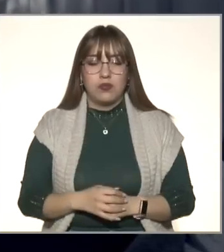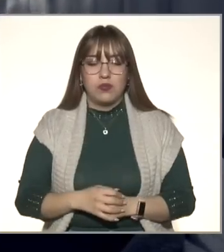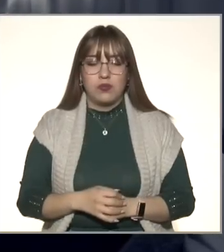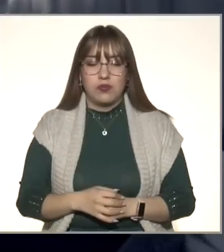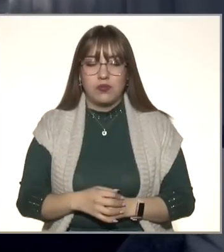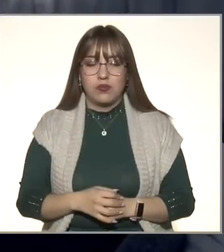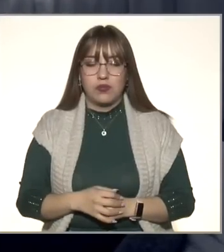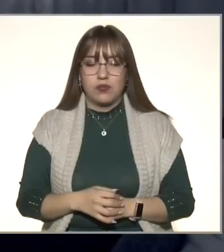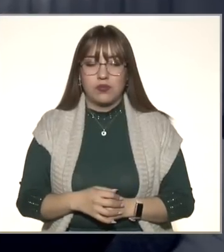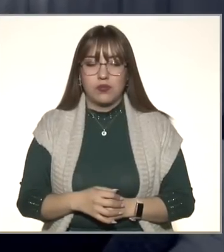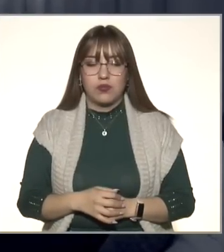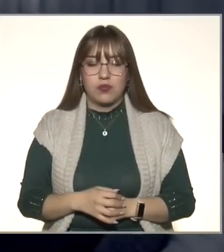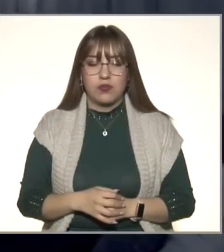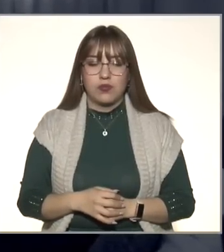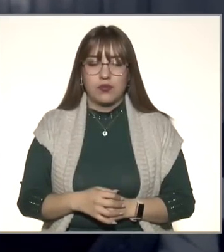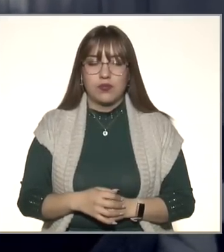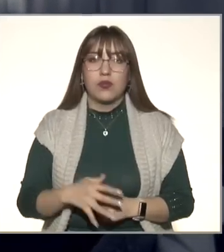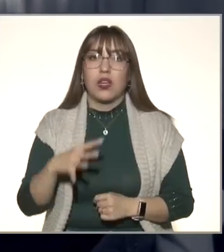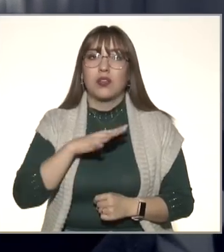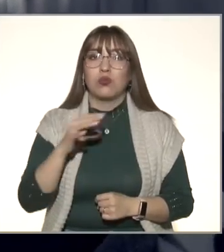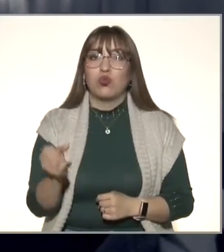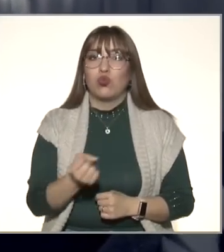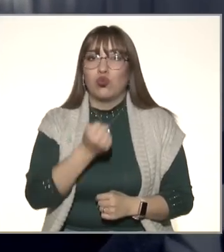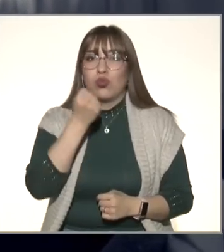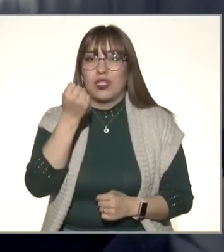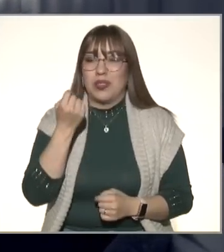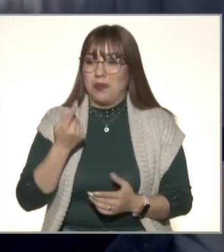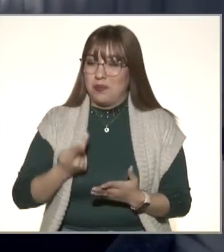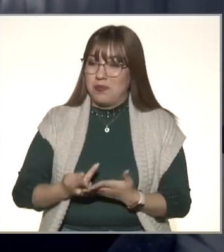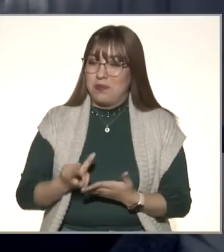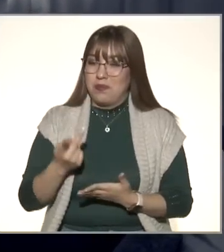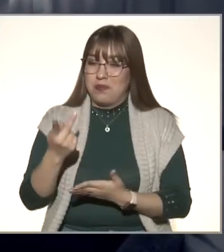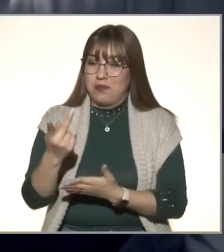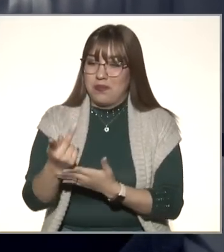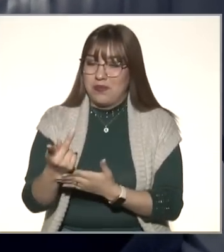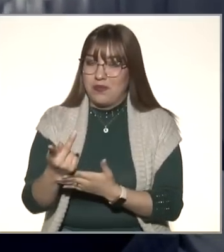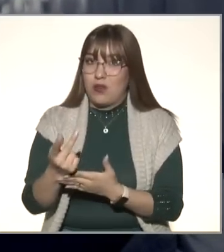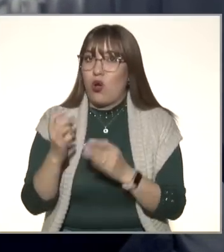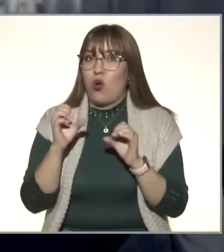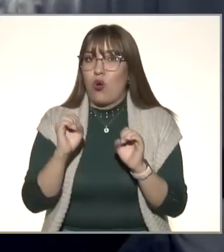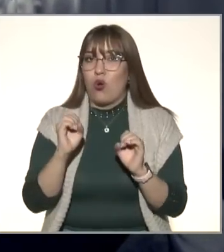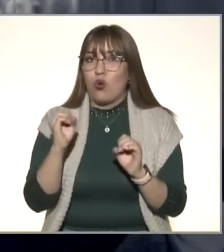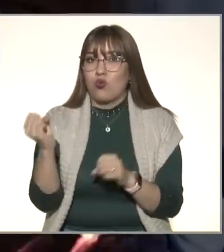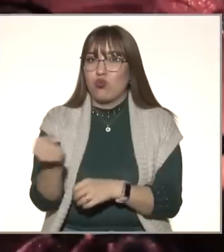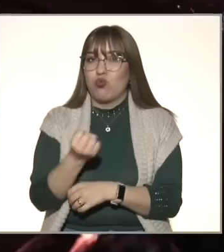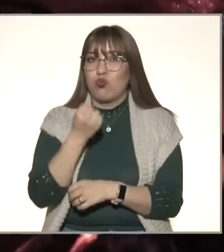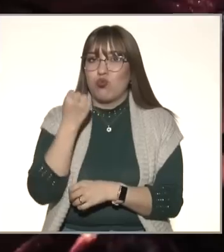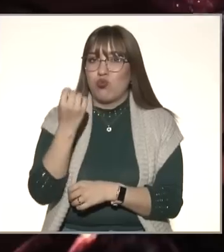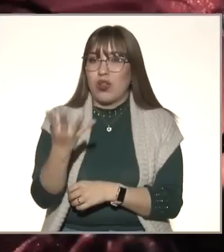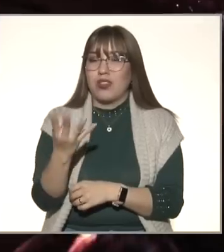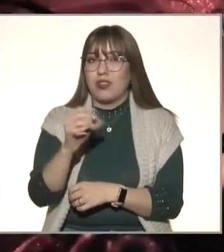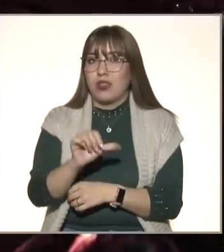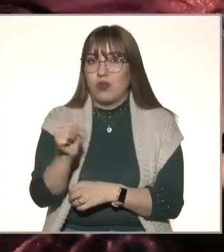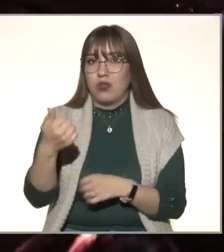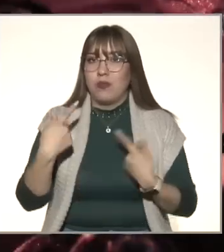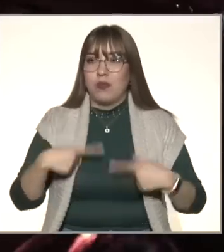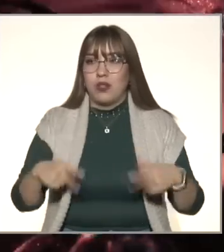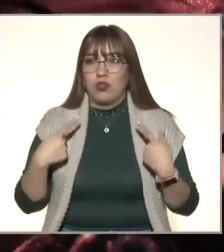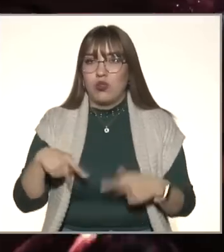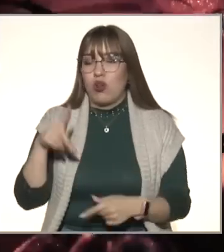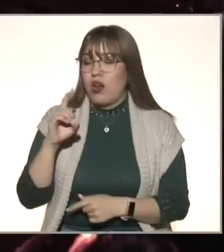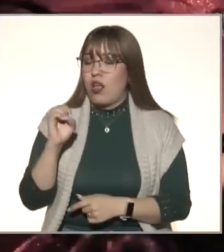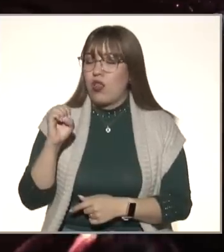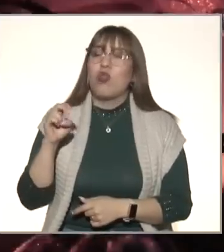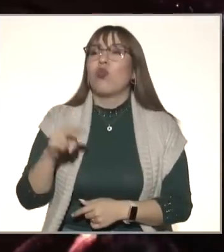recibirá una suerte de premio y entregará una suerte de don al otro. La